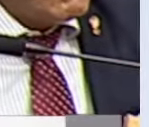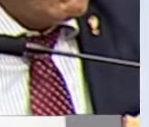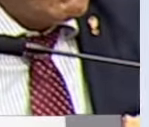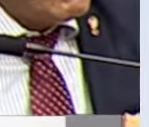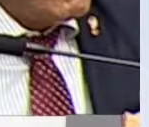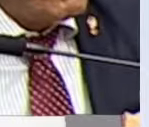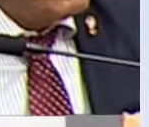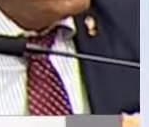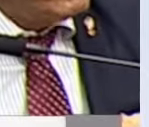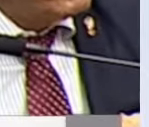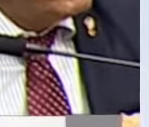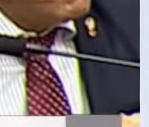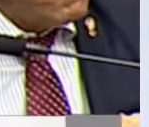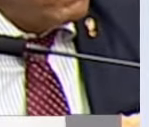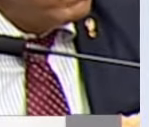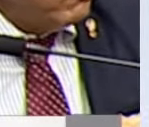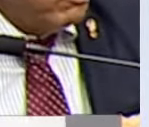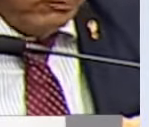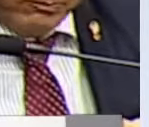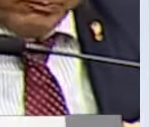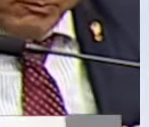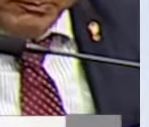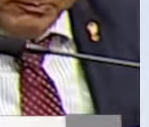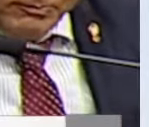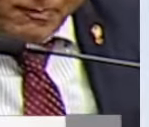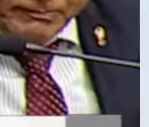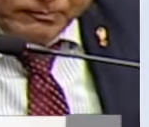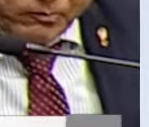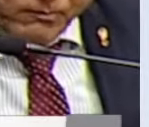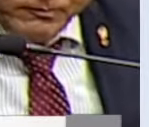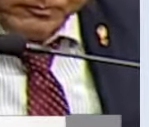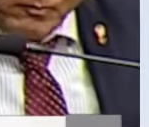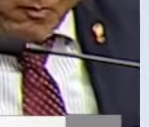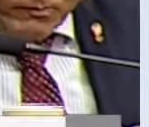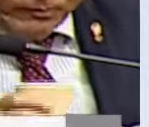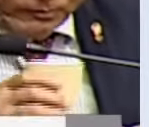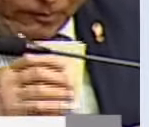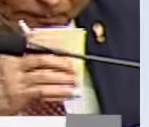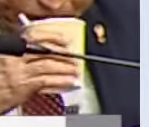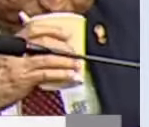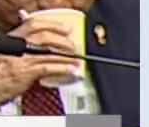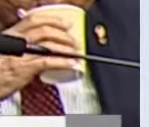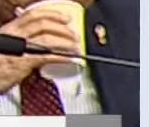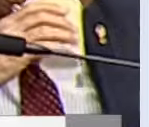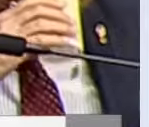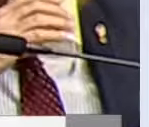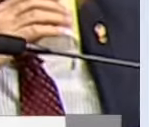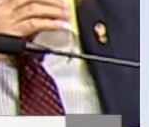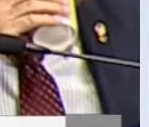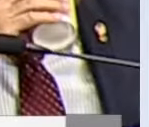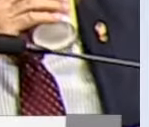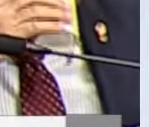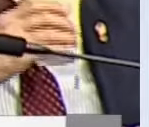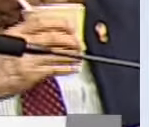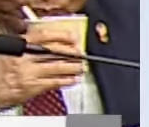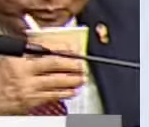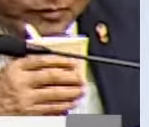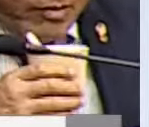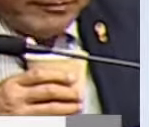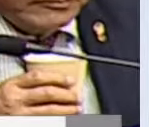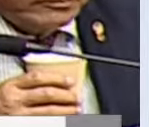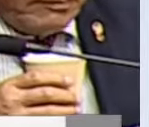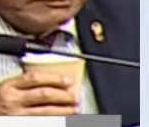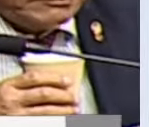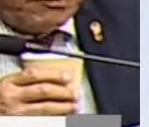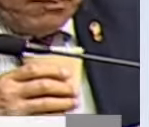está realmente harta de tanta corrupción. En segundo lugar, quiero parafrasear un poco al gran Cicerón